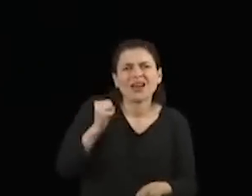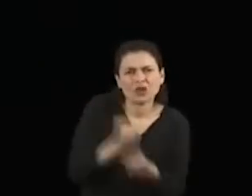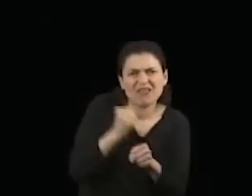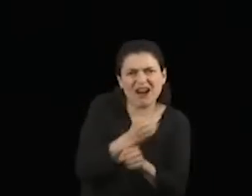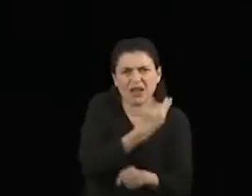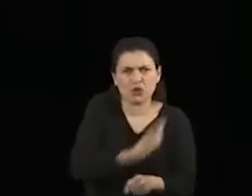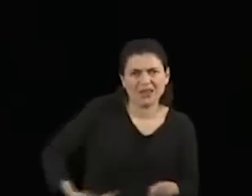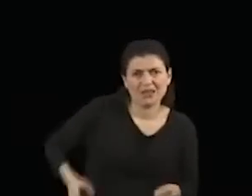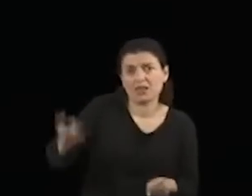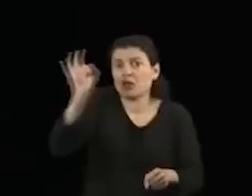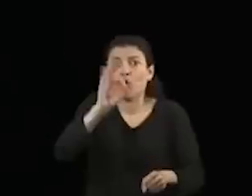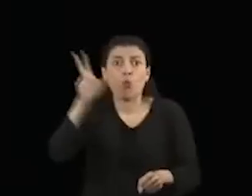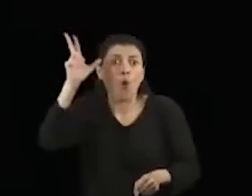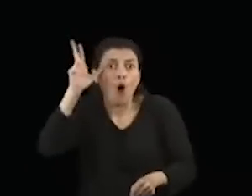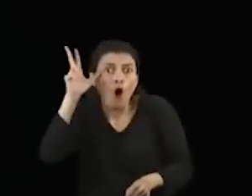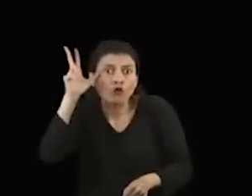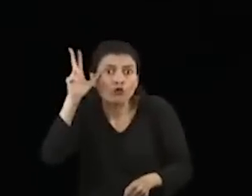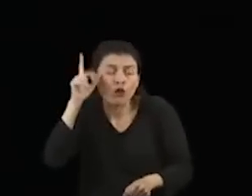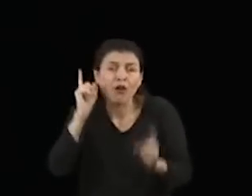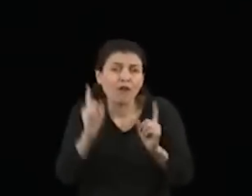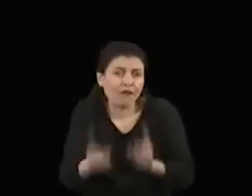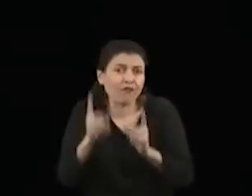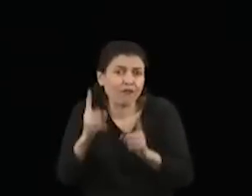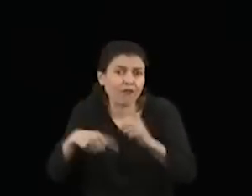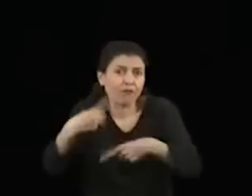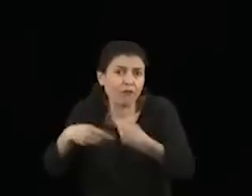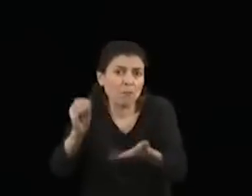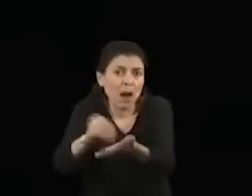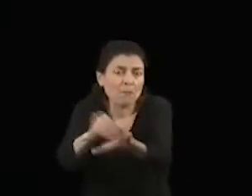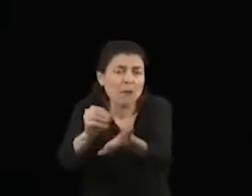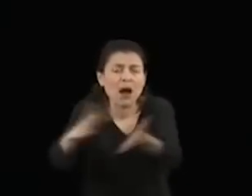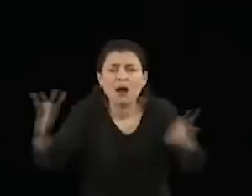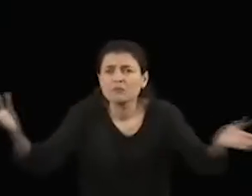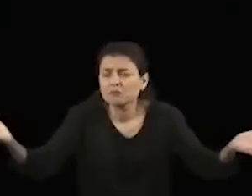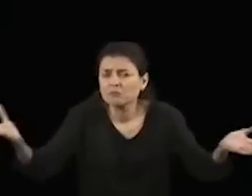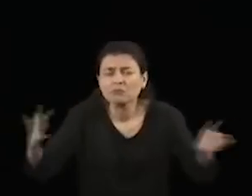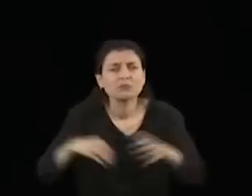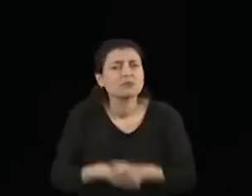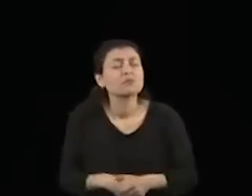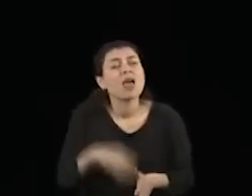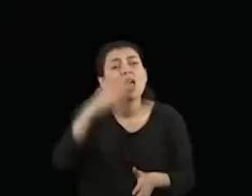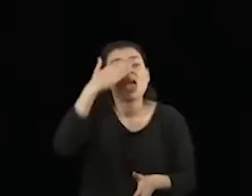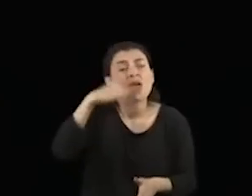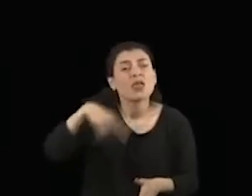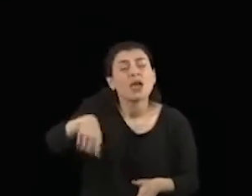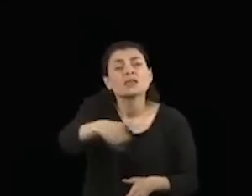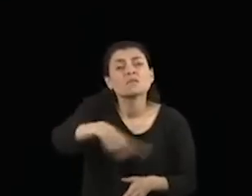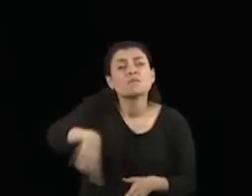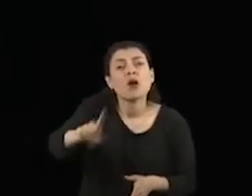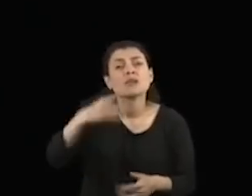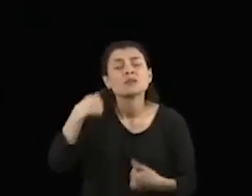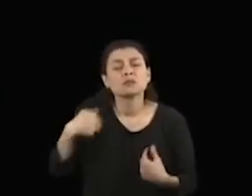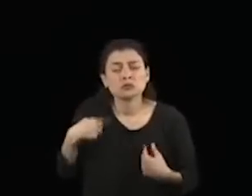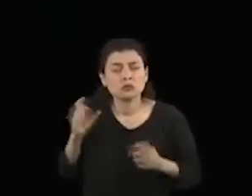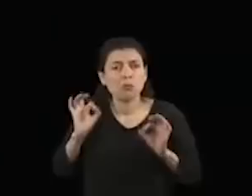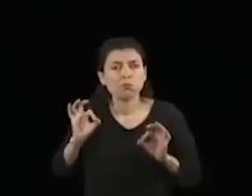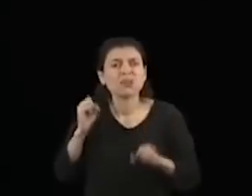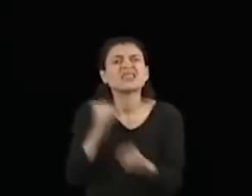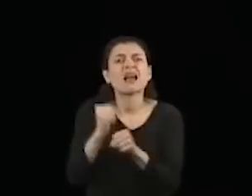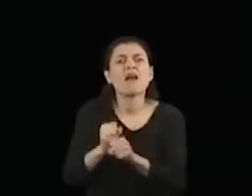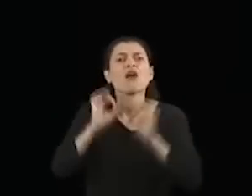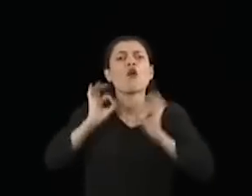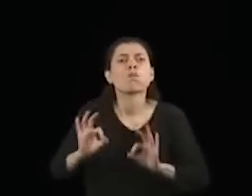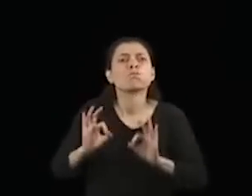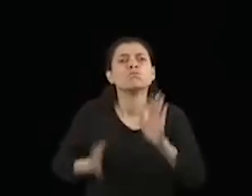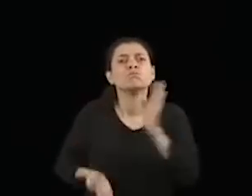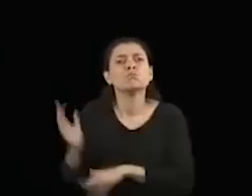8 años, si todo sale muy bien. Pero ¿saben qué después? ¿Qué hago una vez que termino con esto?